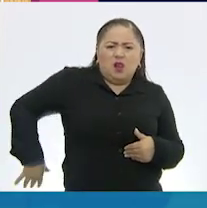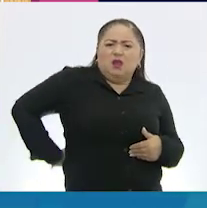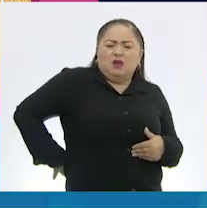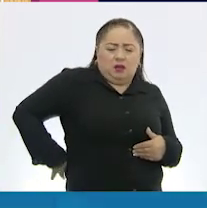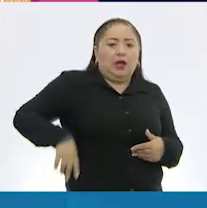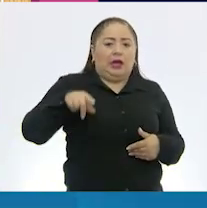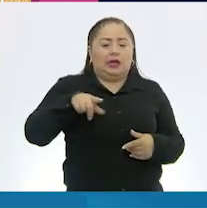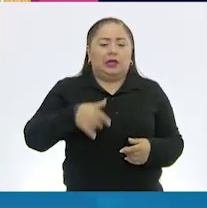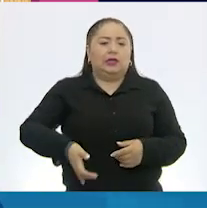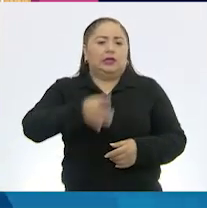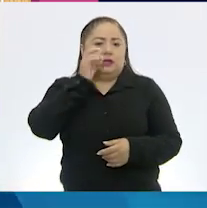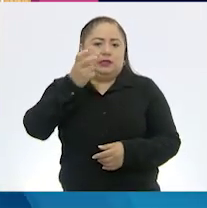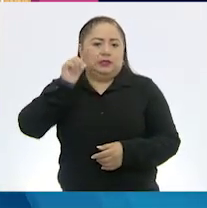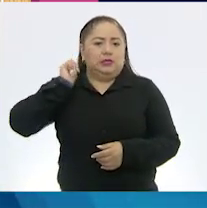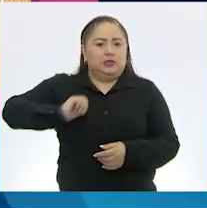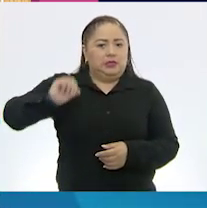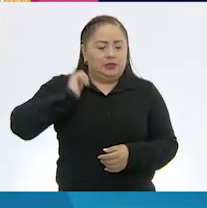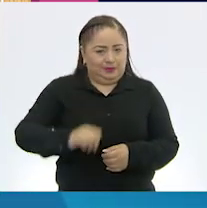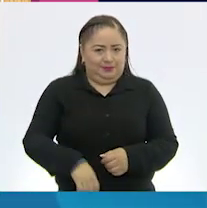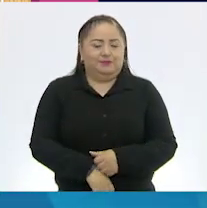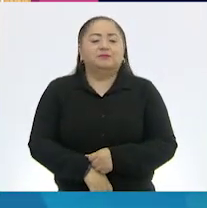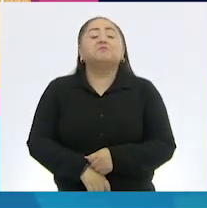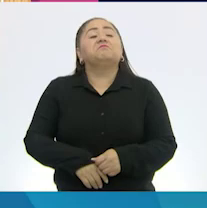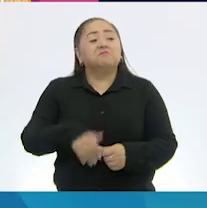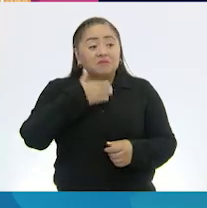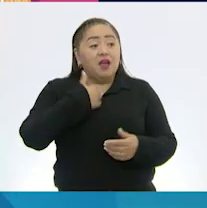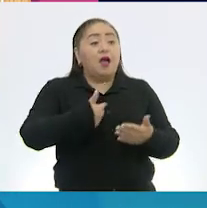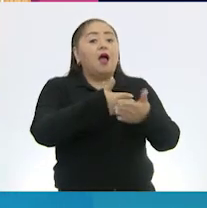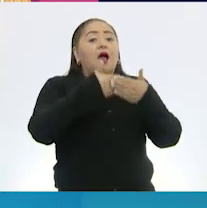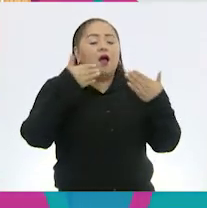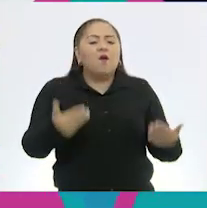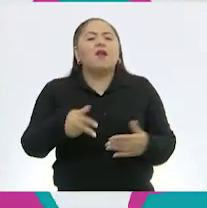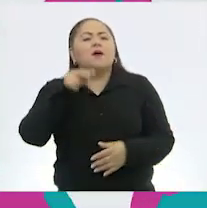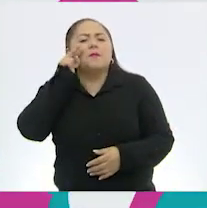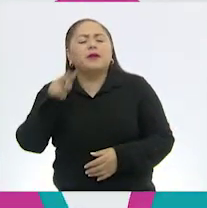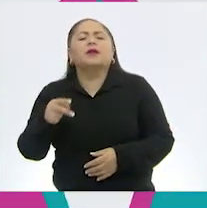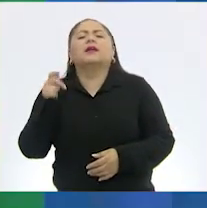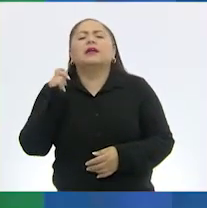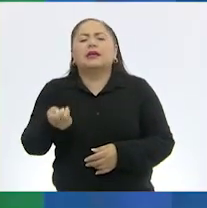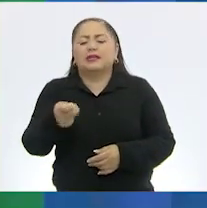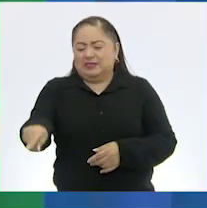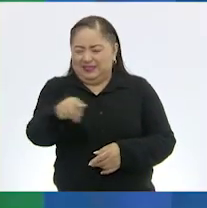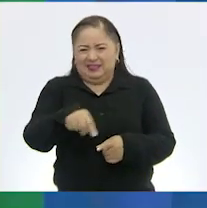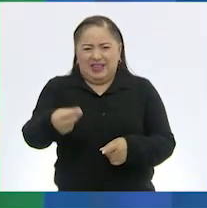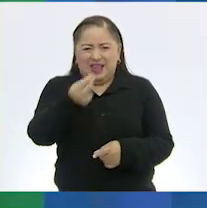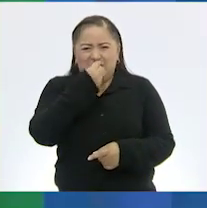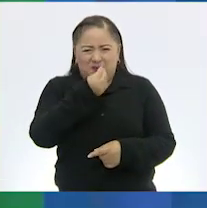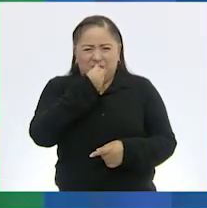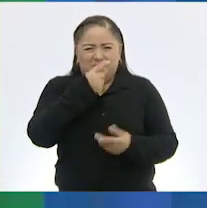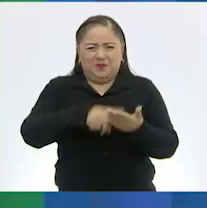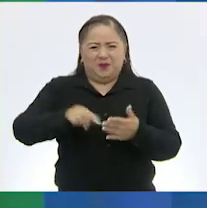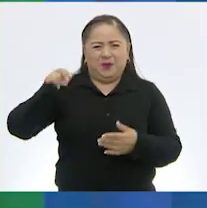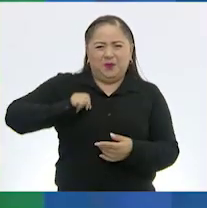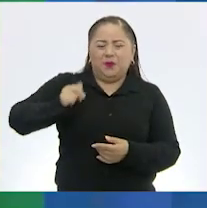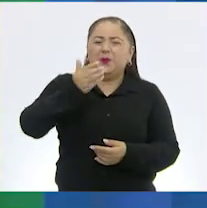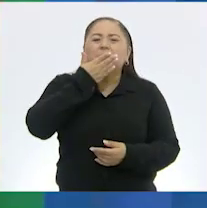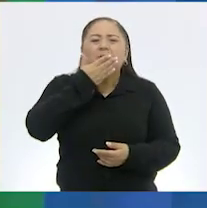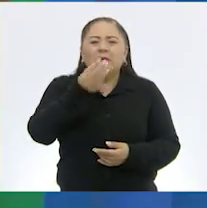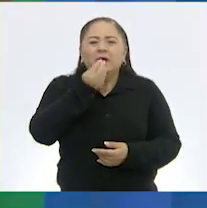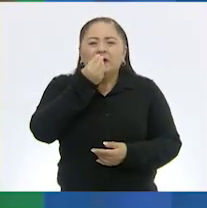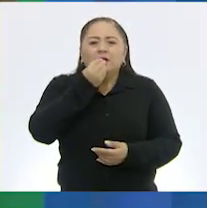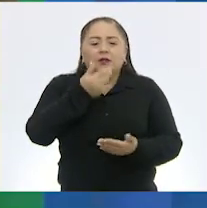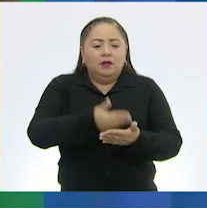riñones. Muy bien, inspectores. Ahora toca ver qué tanto de esos alimentos que consumían los mexicas